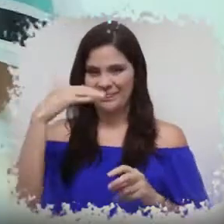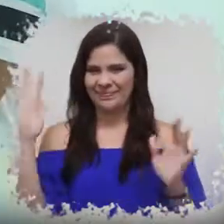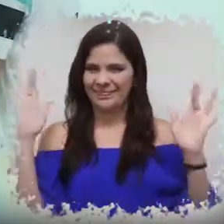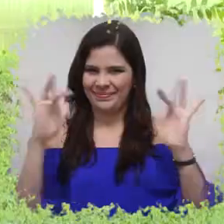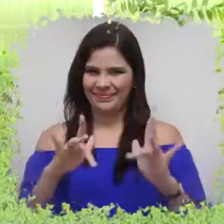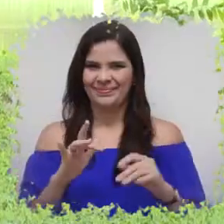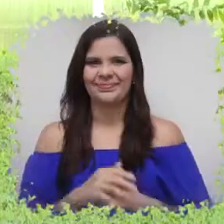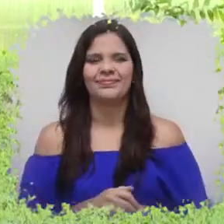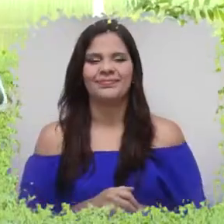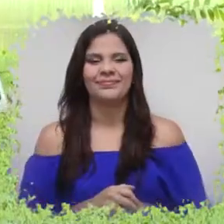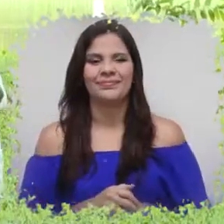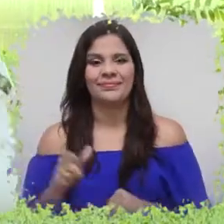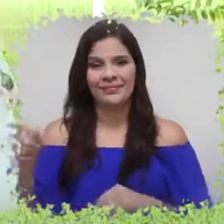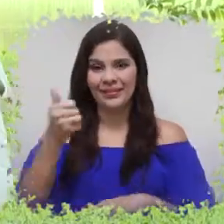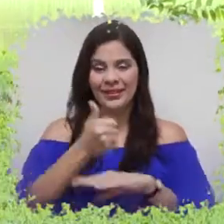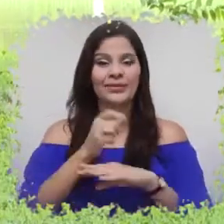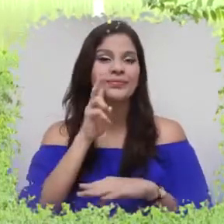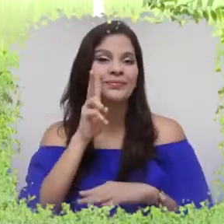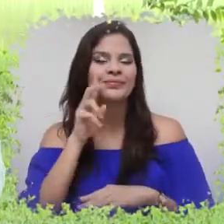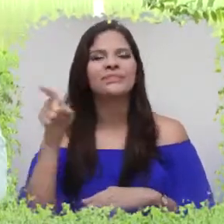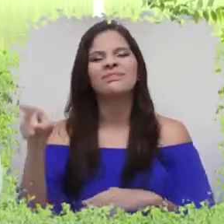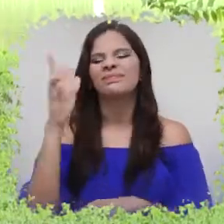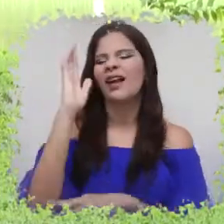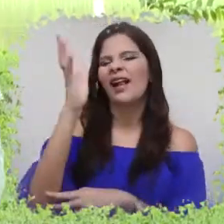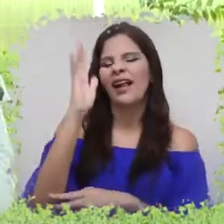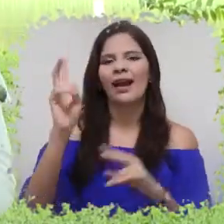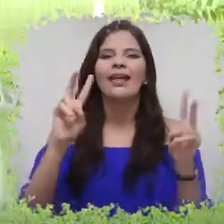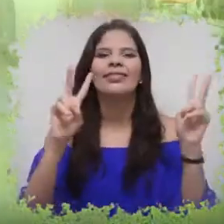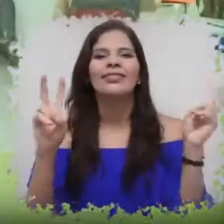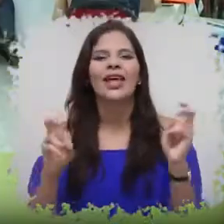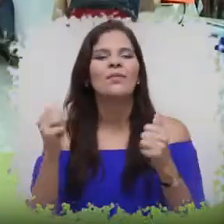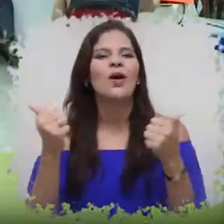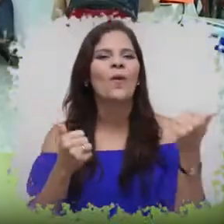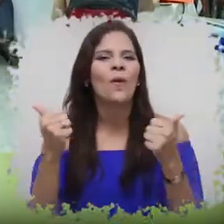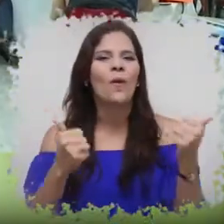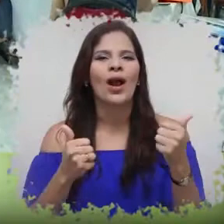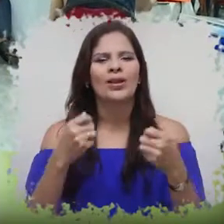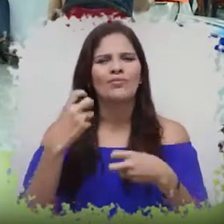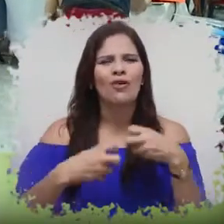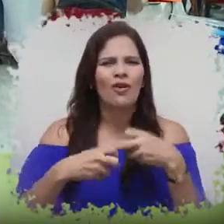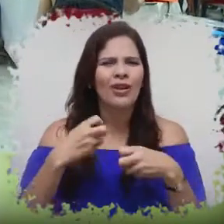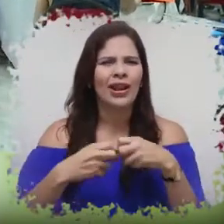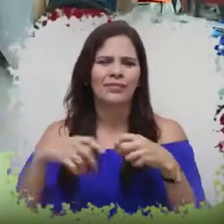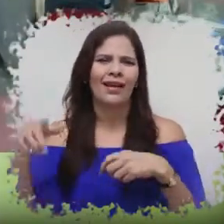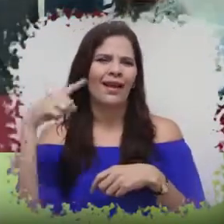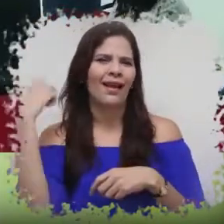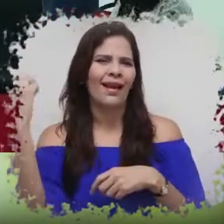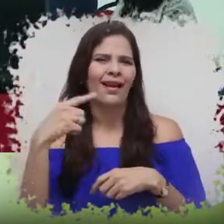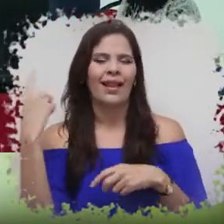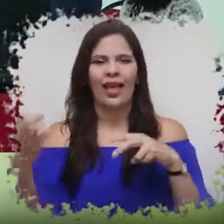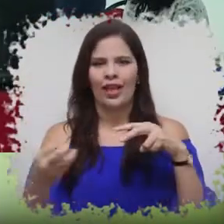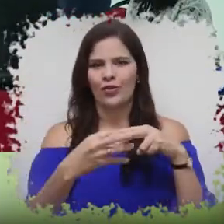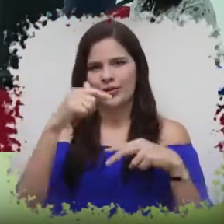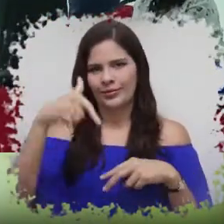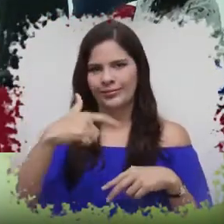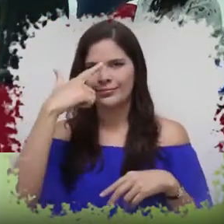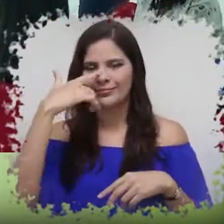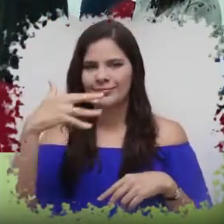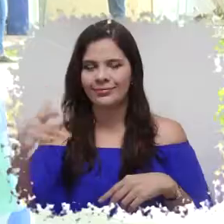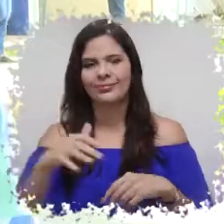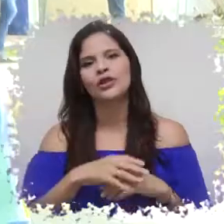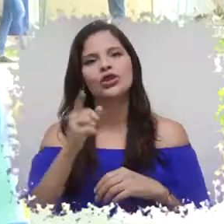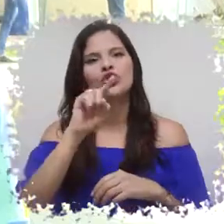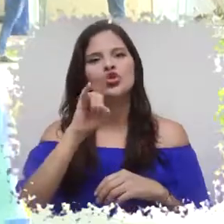experiencia. El rector de esta Casa de Estudios Superiores disertó sobre la temática Contexto sobre la problemática general de la educación en Santa